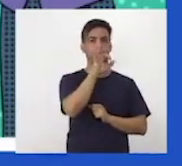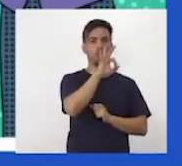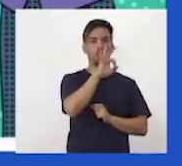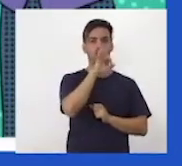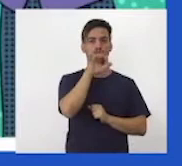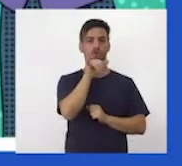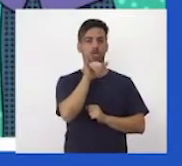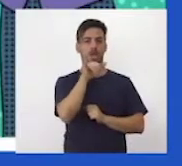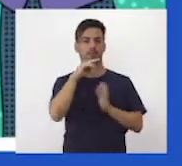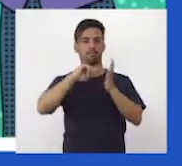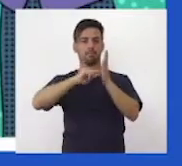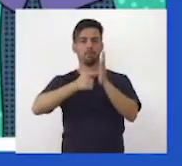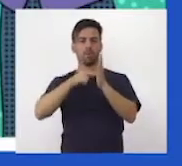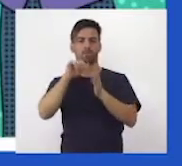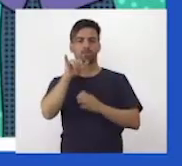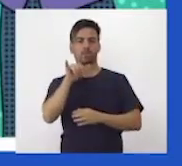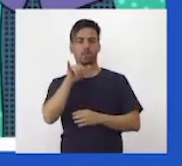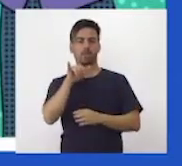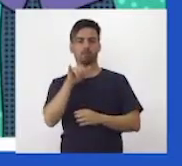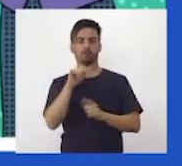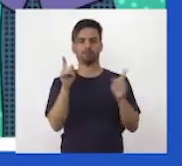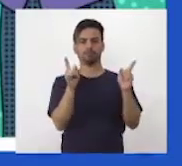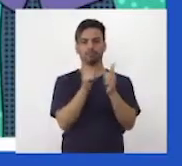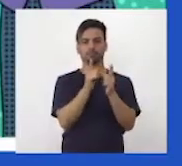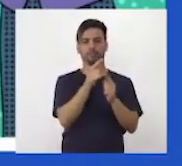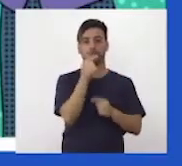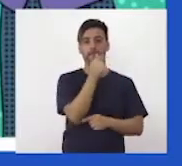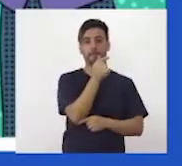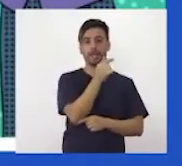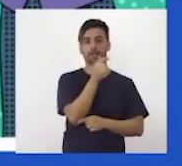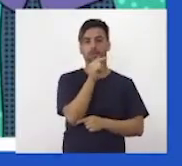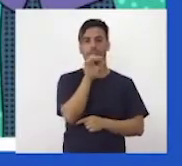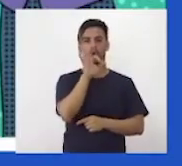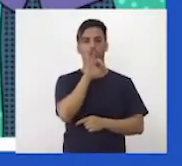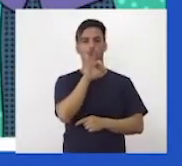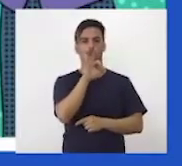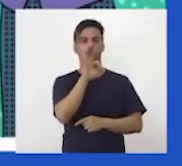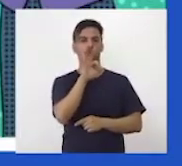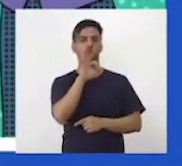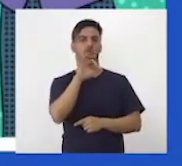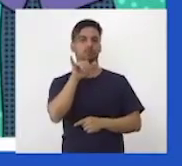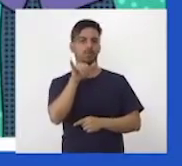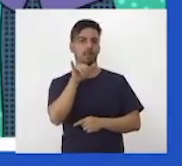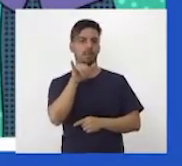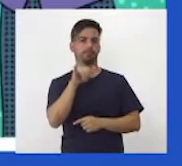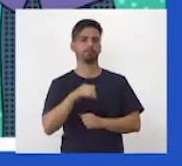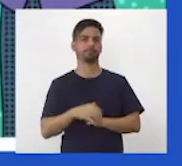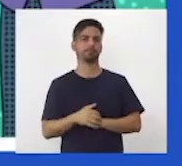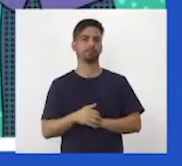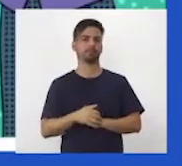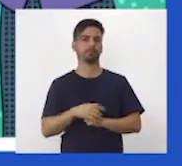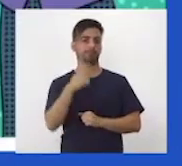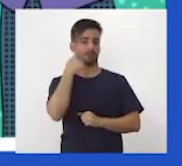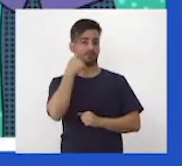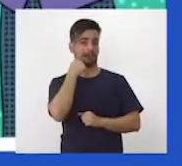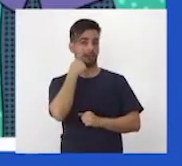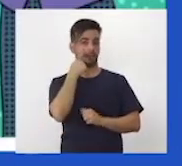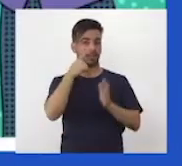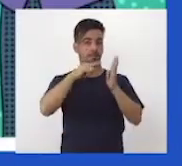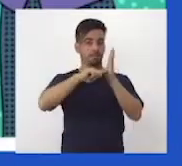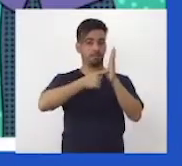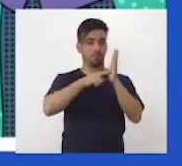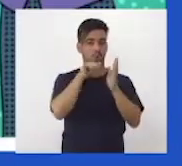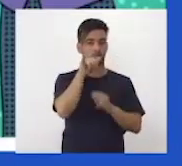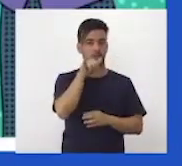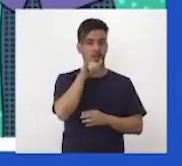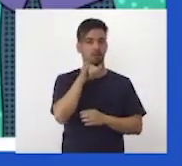8y por y, nos queda menos 8y. Por y, vuelvo a